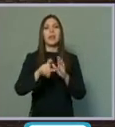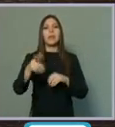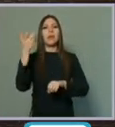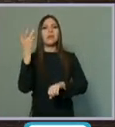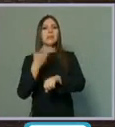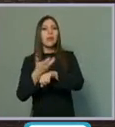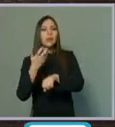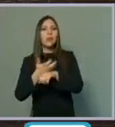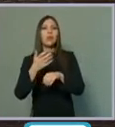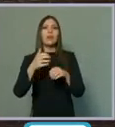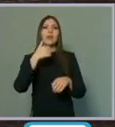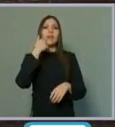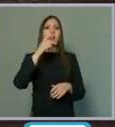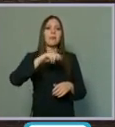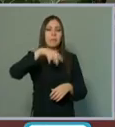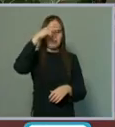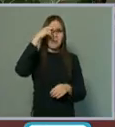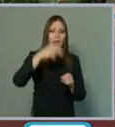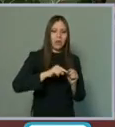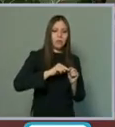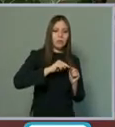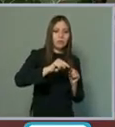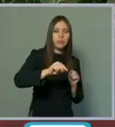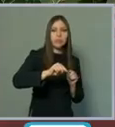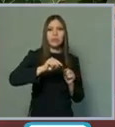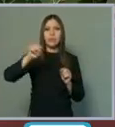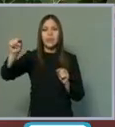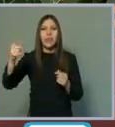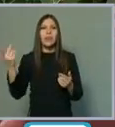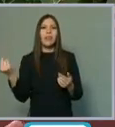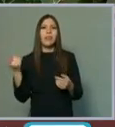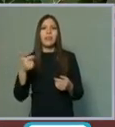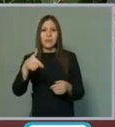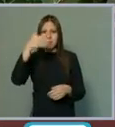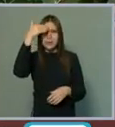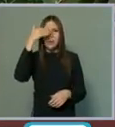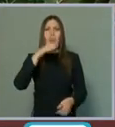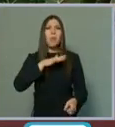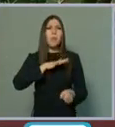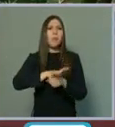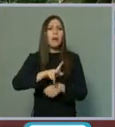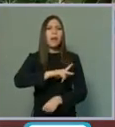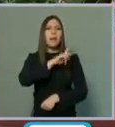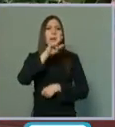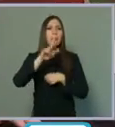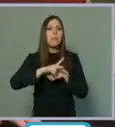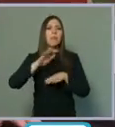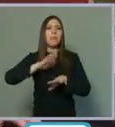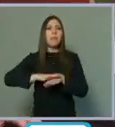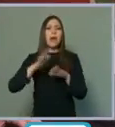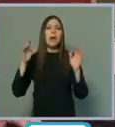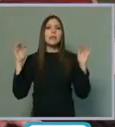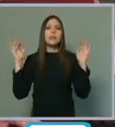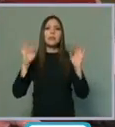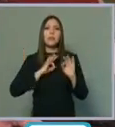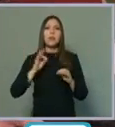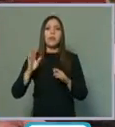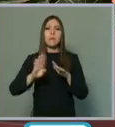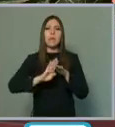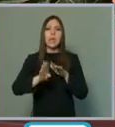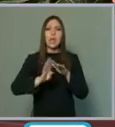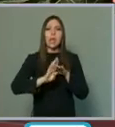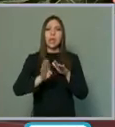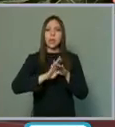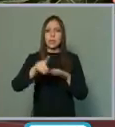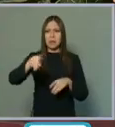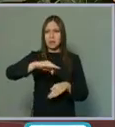país, etcétera, etcétera. Pero, ¿sabemos cuál es el país que recibe mayor número de migrantes? Podremos pensar así